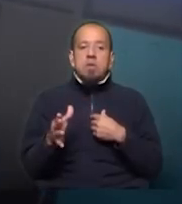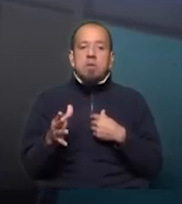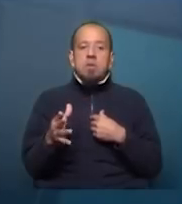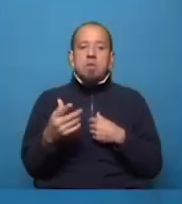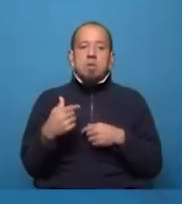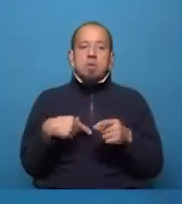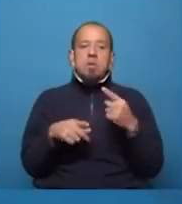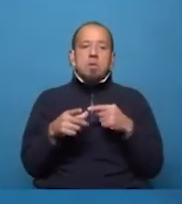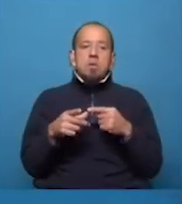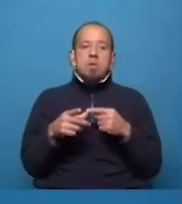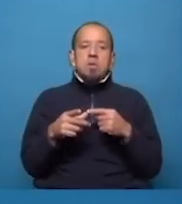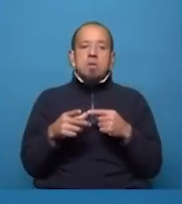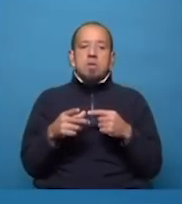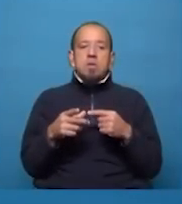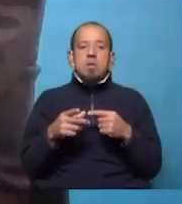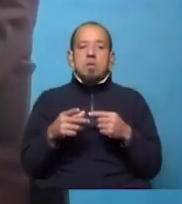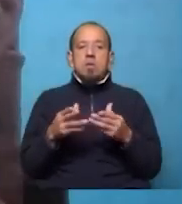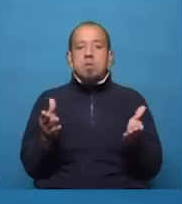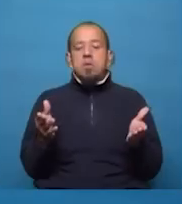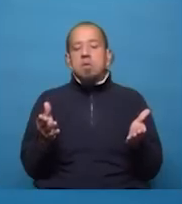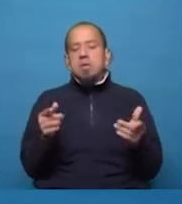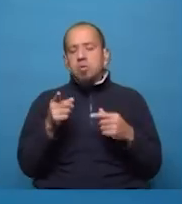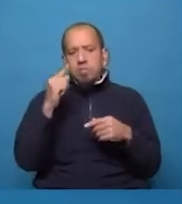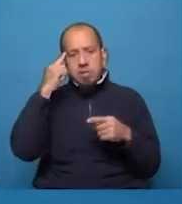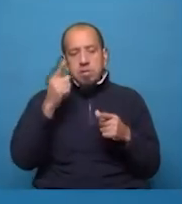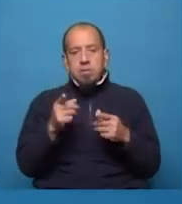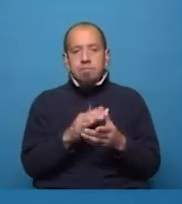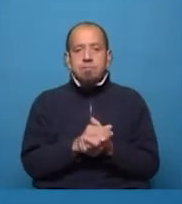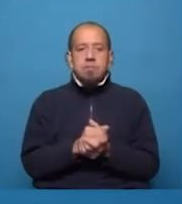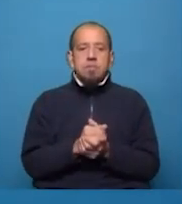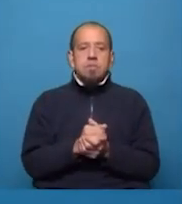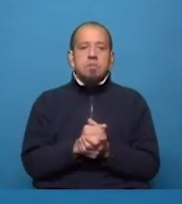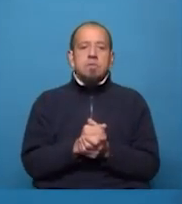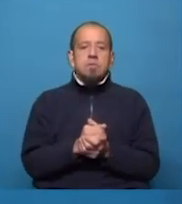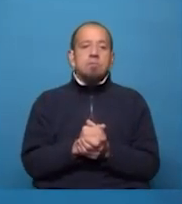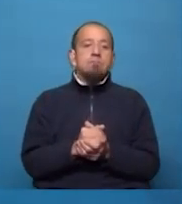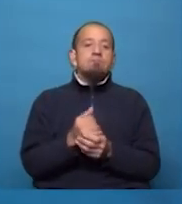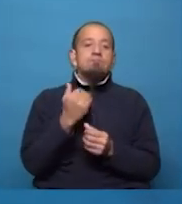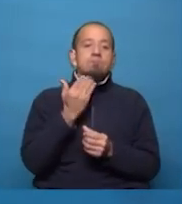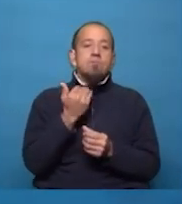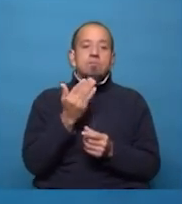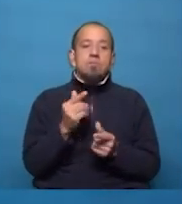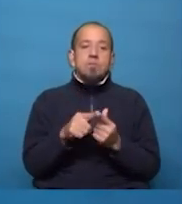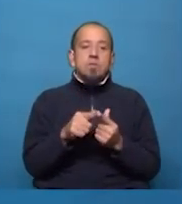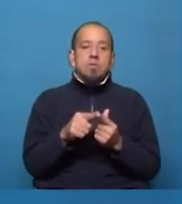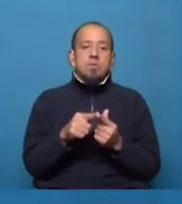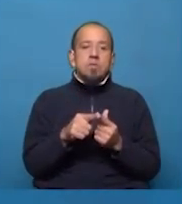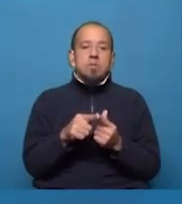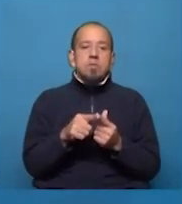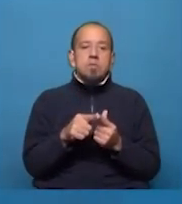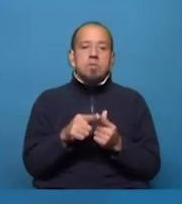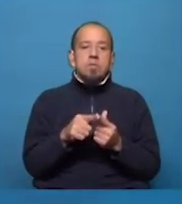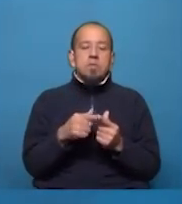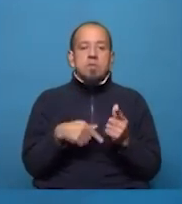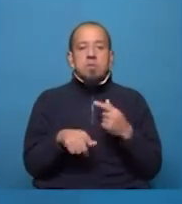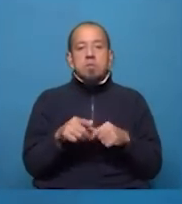distinta de cómo se comportar pero crees que va a pasar eso no sé a ver todos los indicios